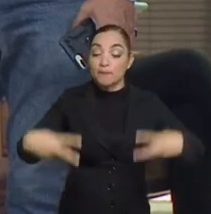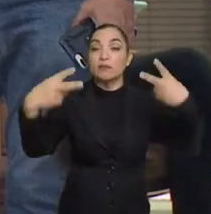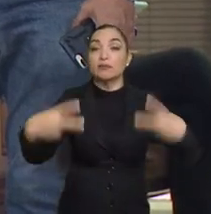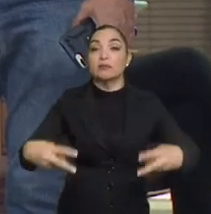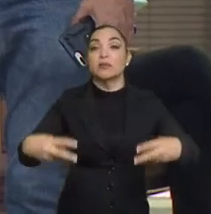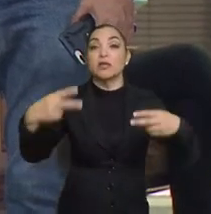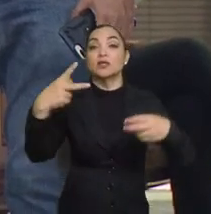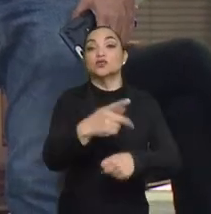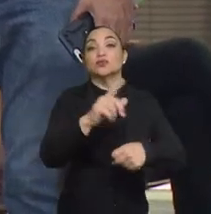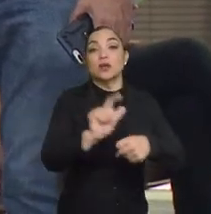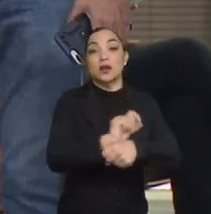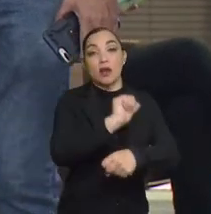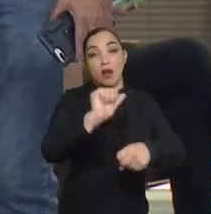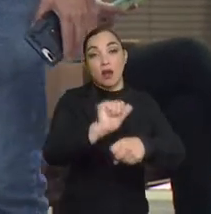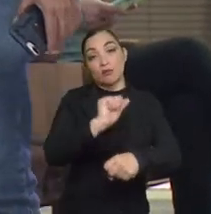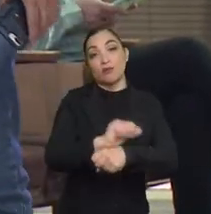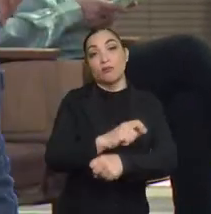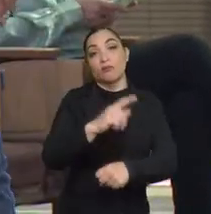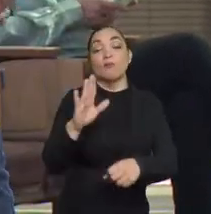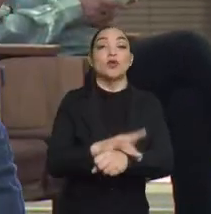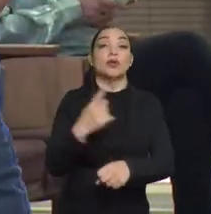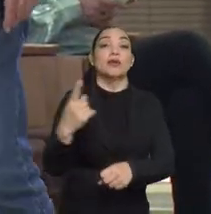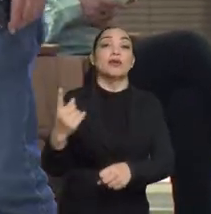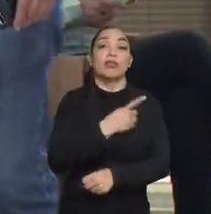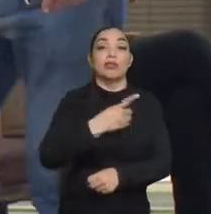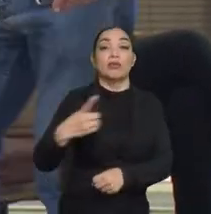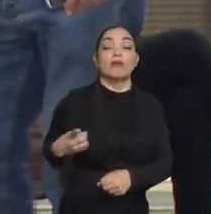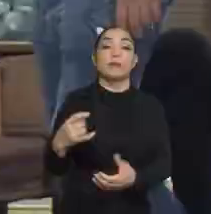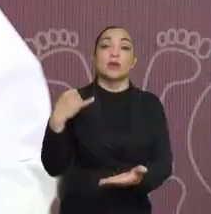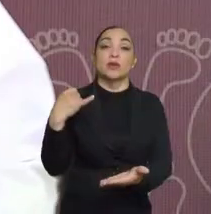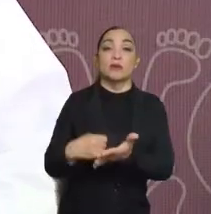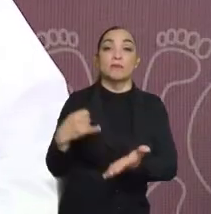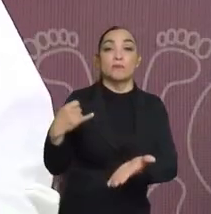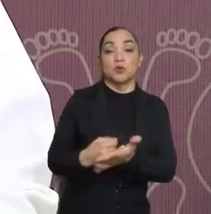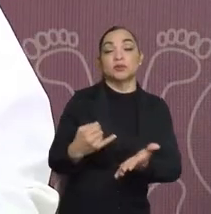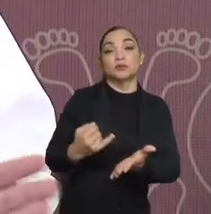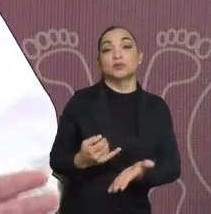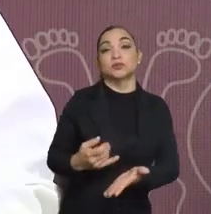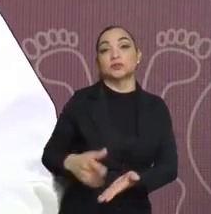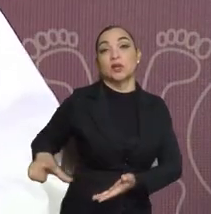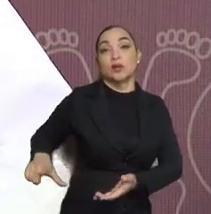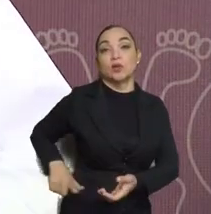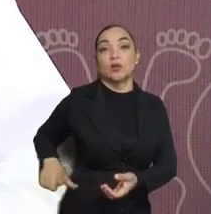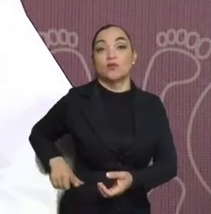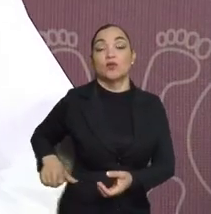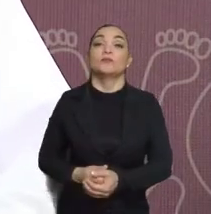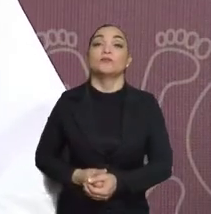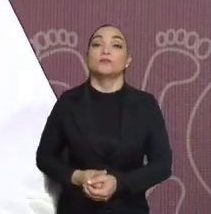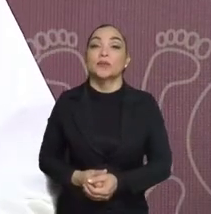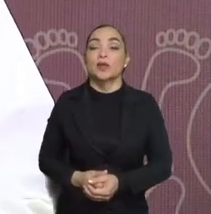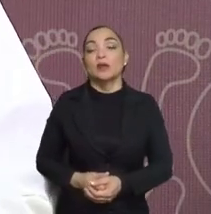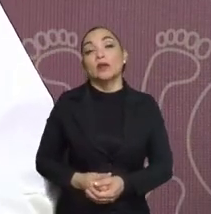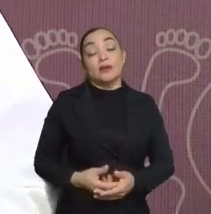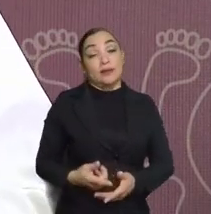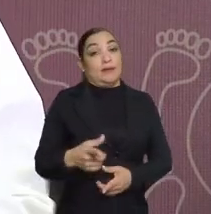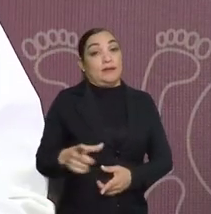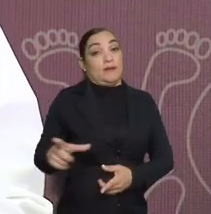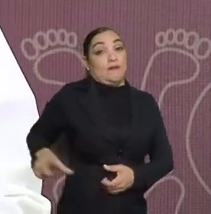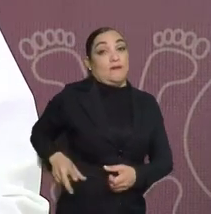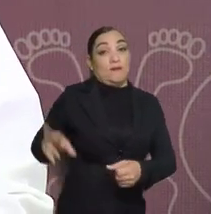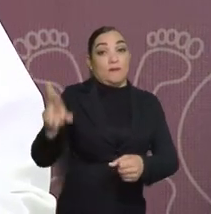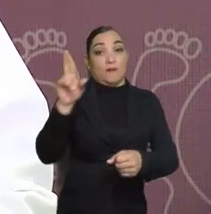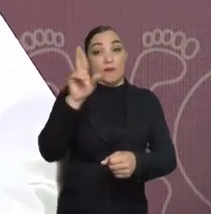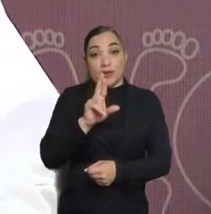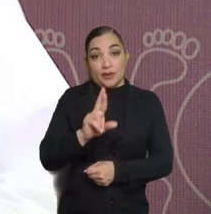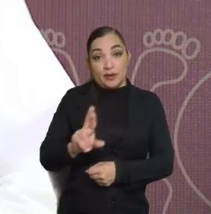de un pasivo con el gobierno? Buenos días, Rafa. Buenos días. Mira, te comento, por instrucción del gobernador, todo el